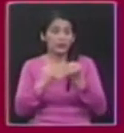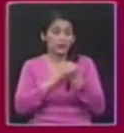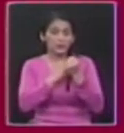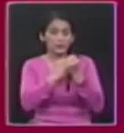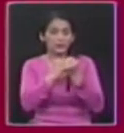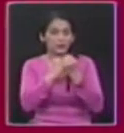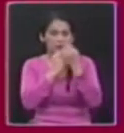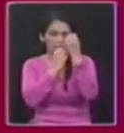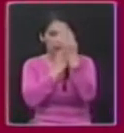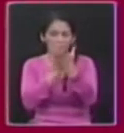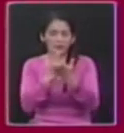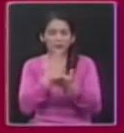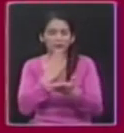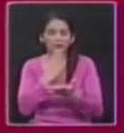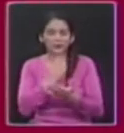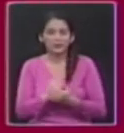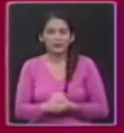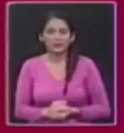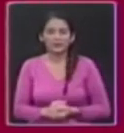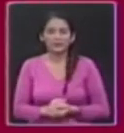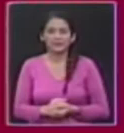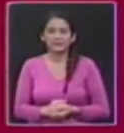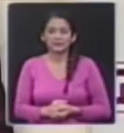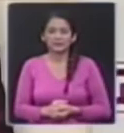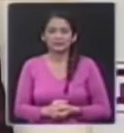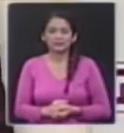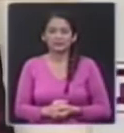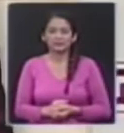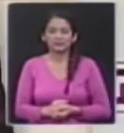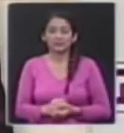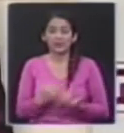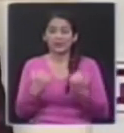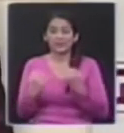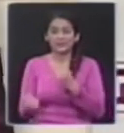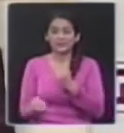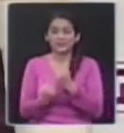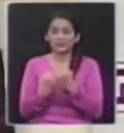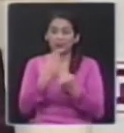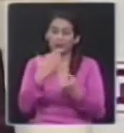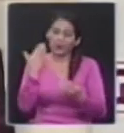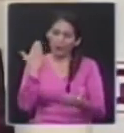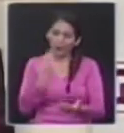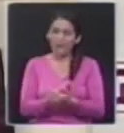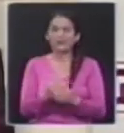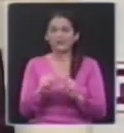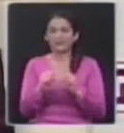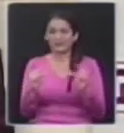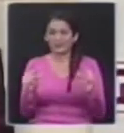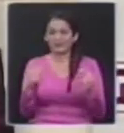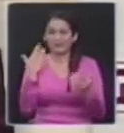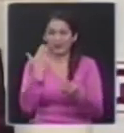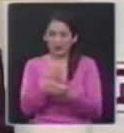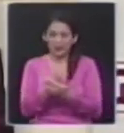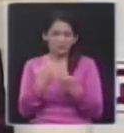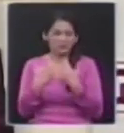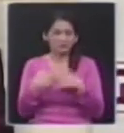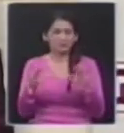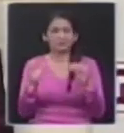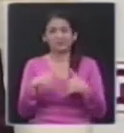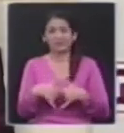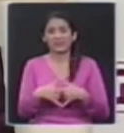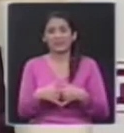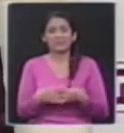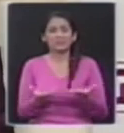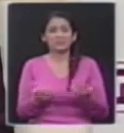información? Primero, los interesados en apoyar la causa nos pueden colaborar comprando un empaquecito de Agogo Oro que lo encuentran en cualquier tienda del